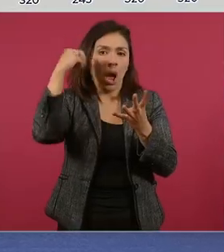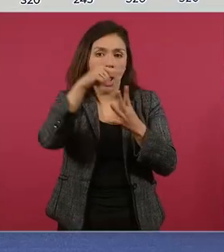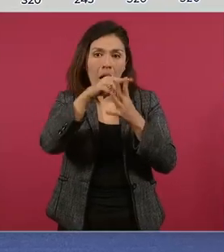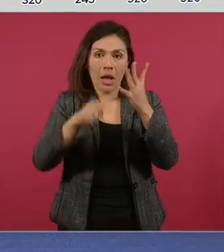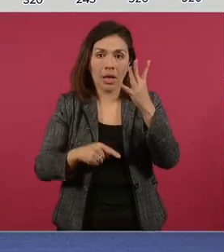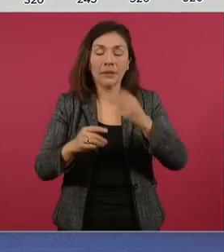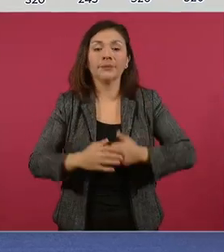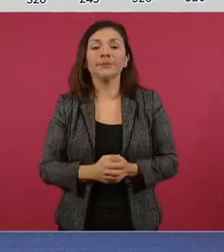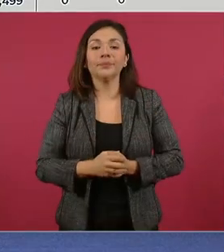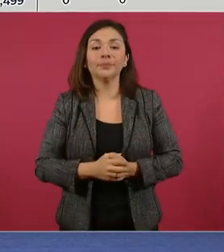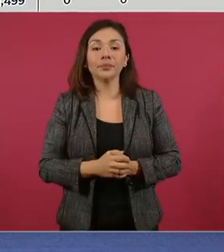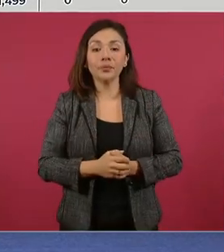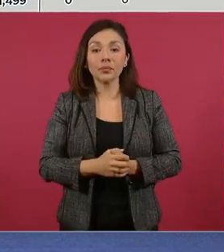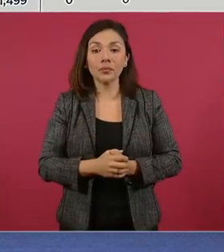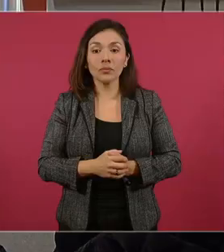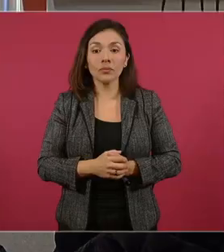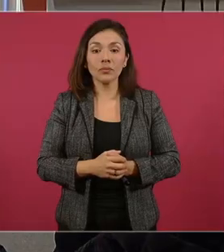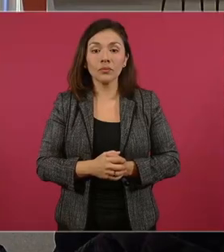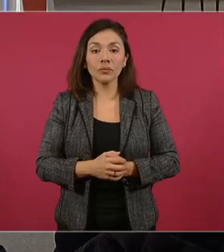La que sigue, por favor.